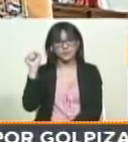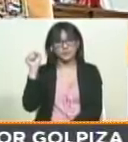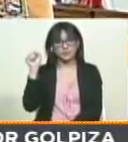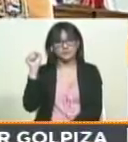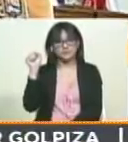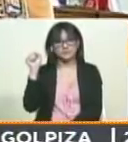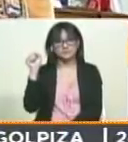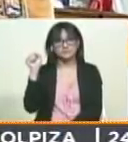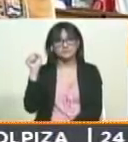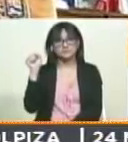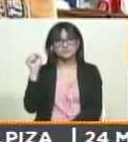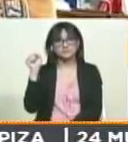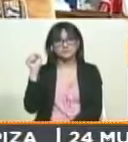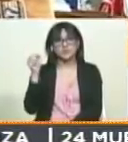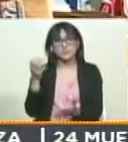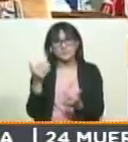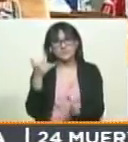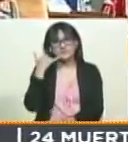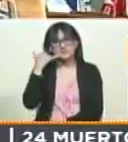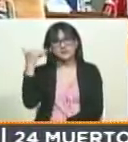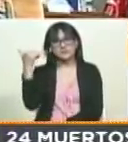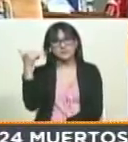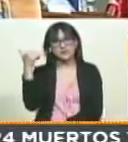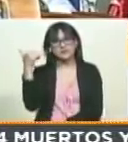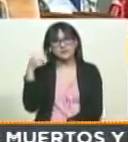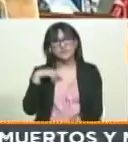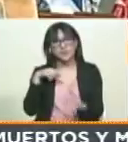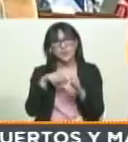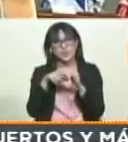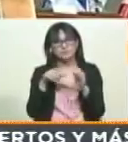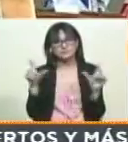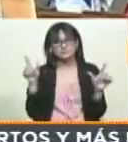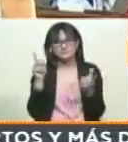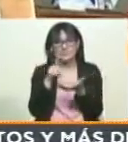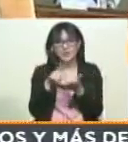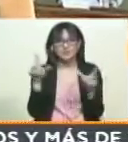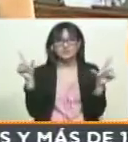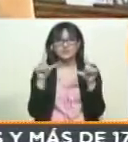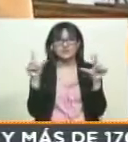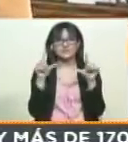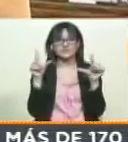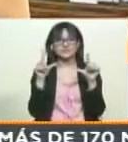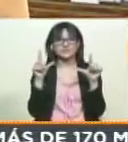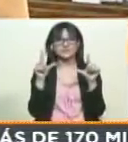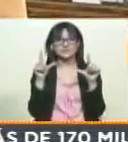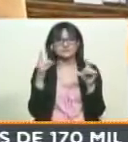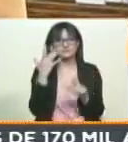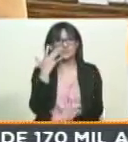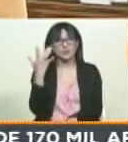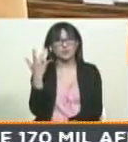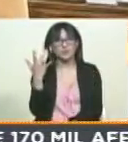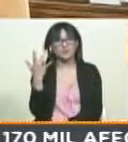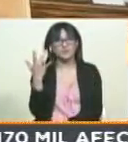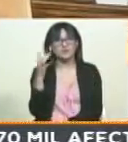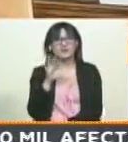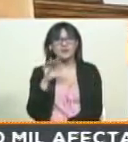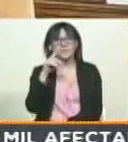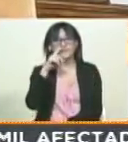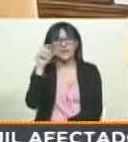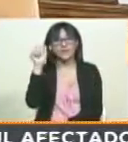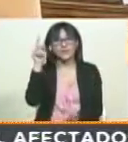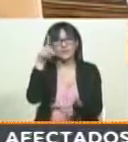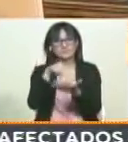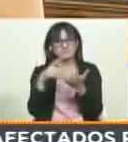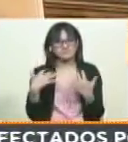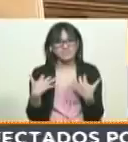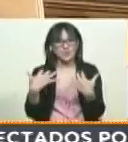Pero cuando pedí la llamada y regresé al cuarto donde estaba viendo la televisión, por la televisión lo que estaba sucediendo acá, ya Maduro estaba en el acto de